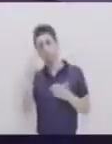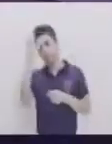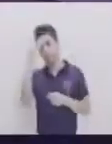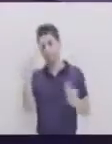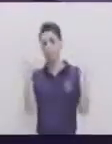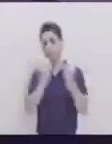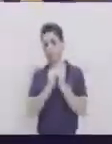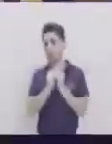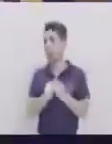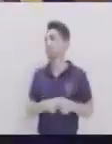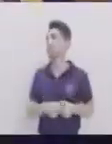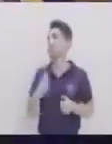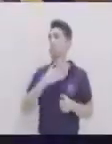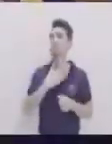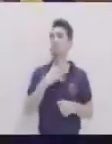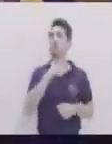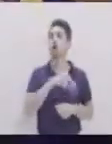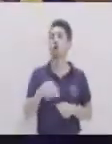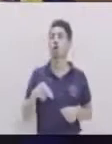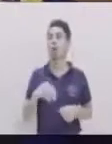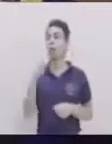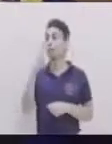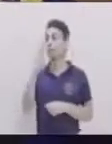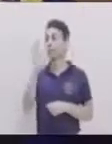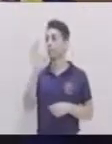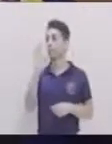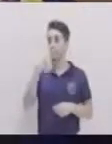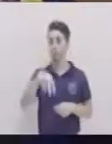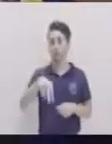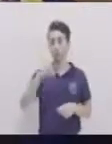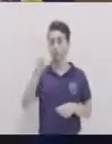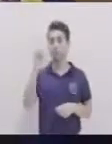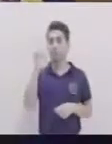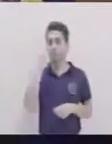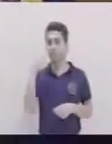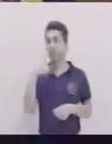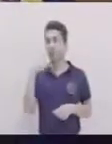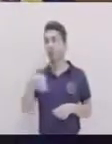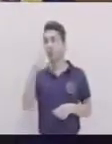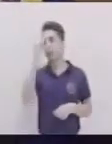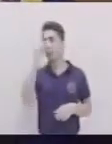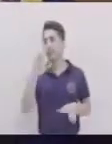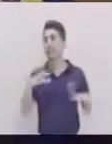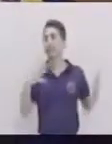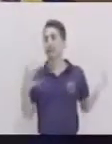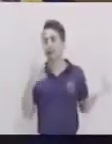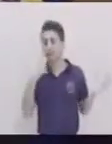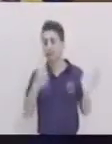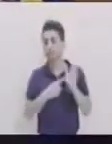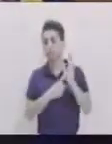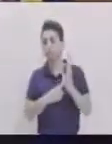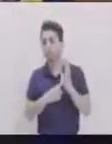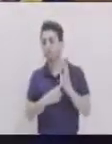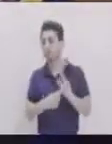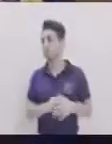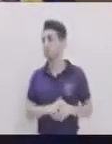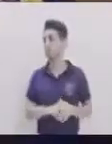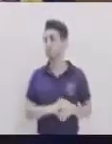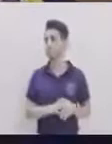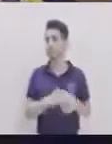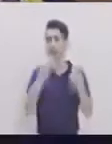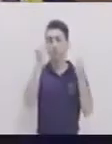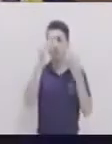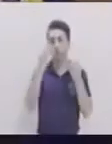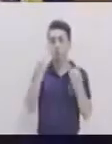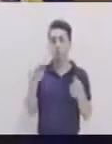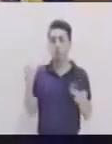pueda aprender contigo. Mi nombre es Blondie Salazar. El día de hoy aprenderemos a representar gráficamente